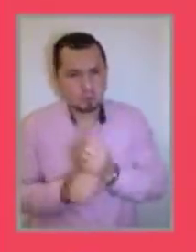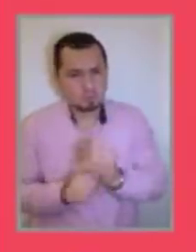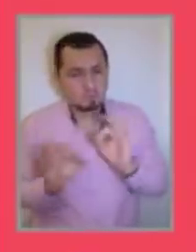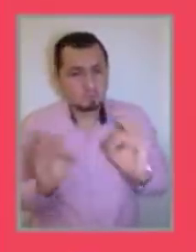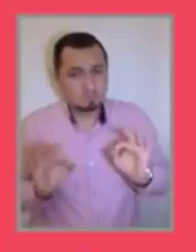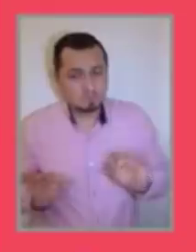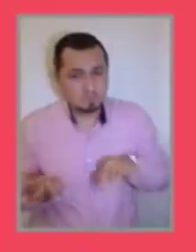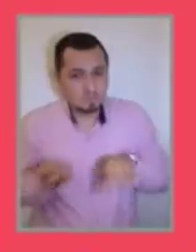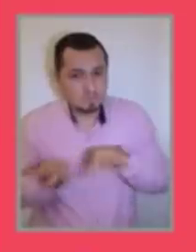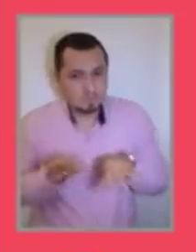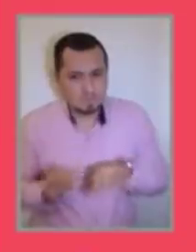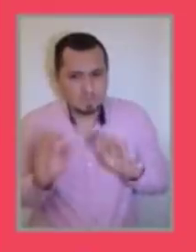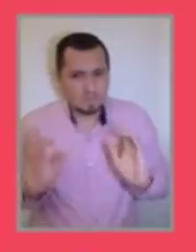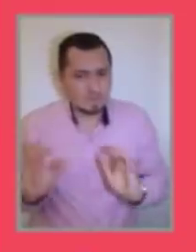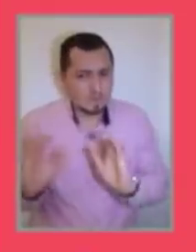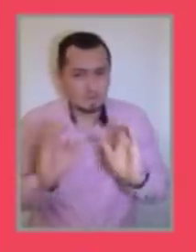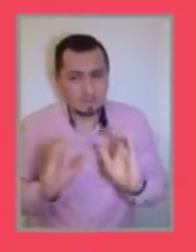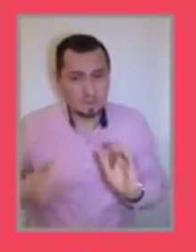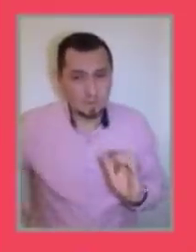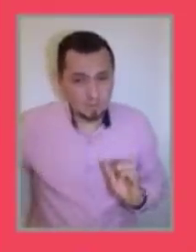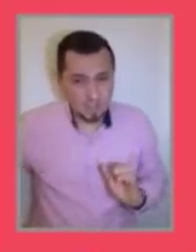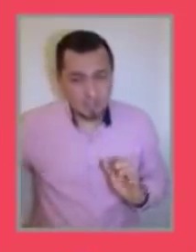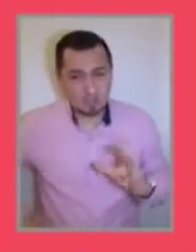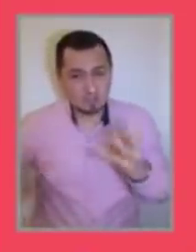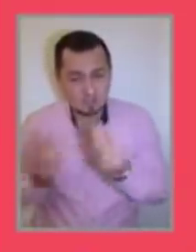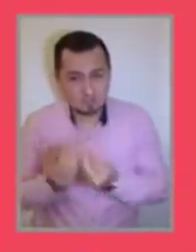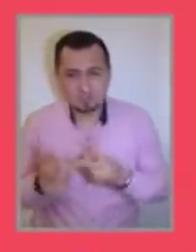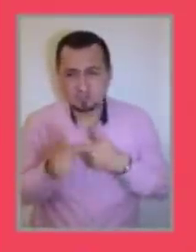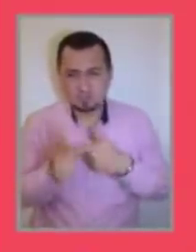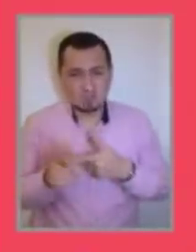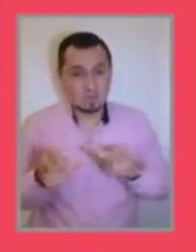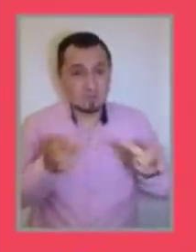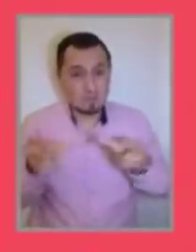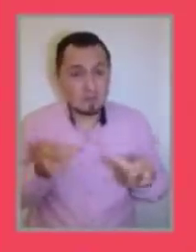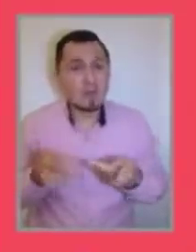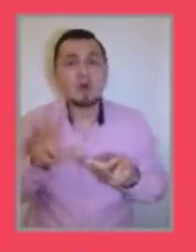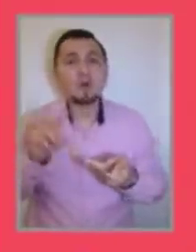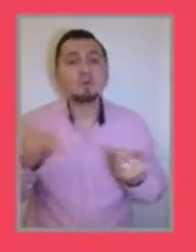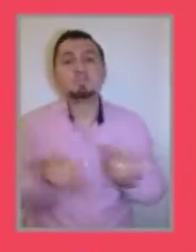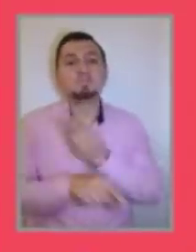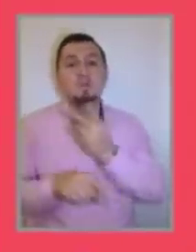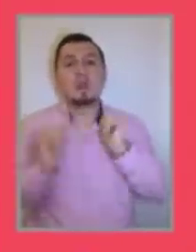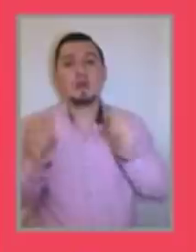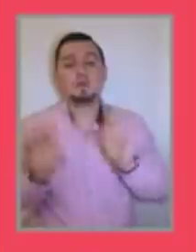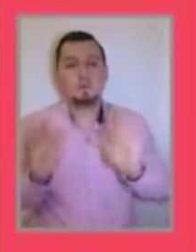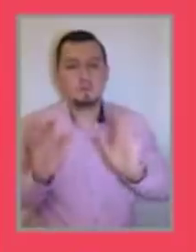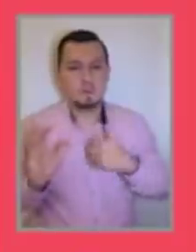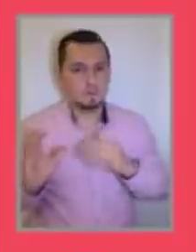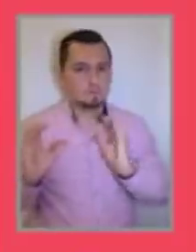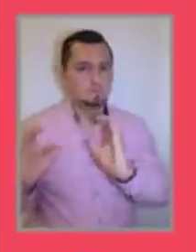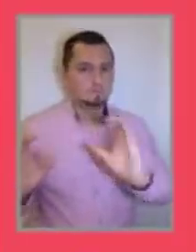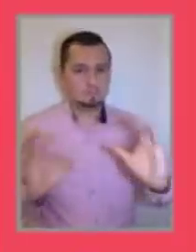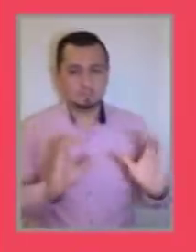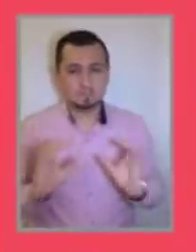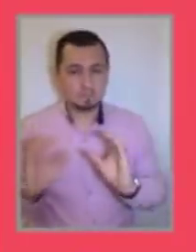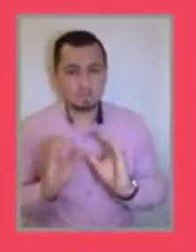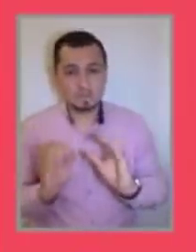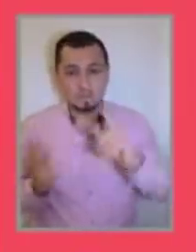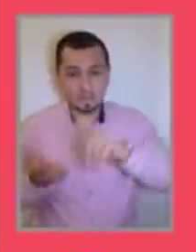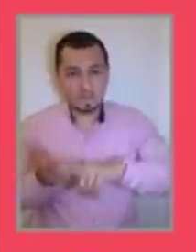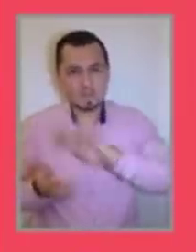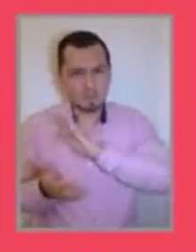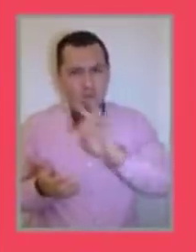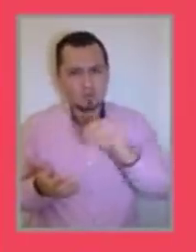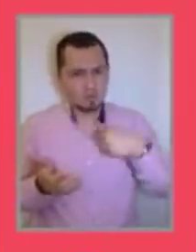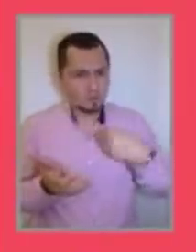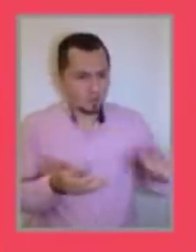años que llevamos en el gobierno del Estado y estamos preparados para que eso no suceda. Pero les puedo hacer una tarjeta